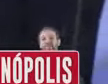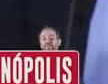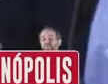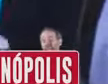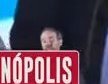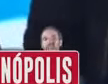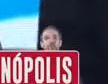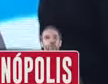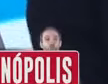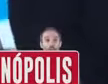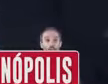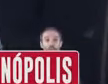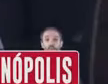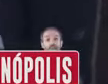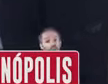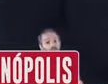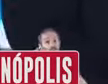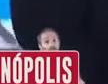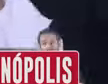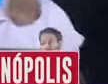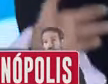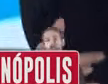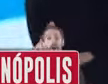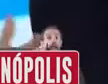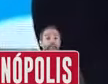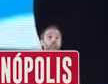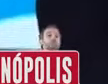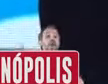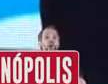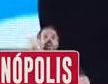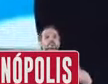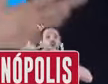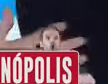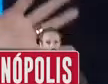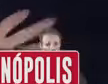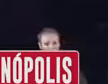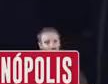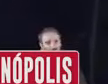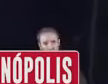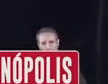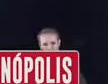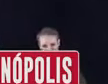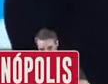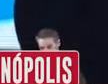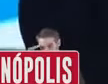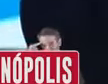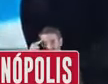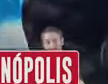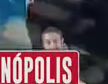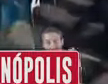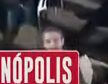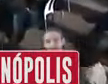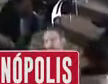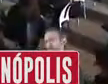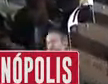nada terminan los festejos y viene parrili con un nuevo proyecto después del bicentenario que había sido una